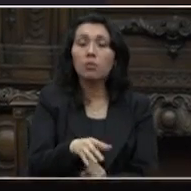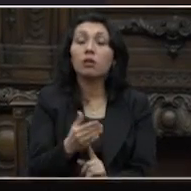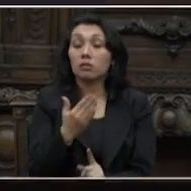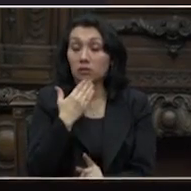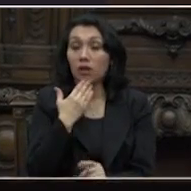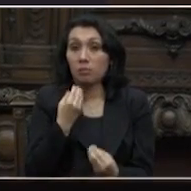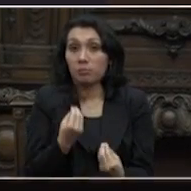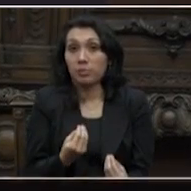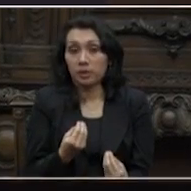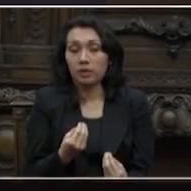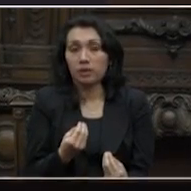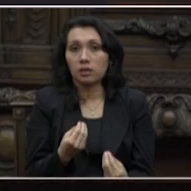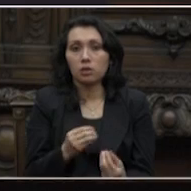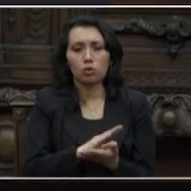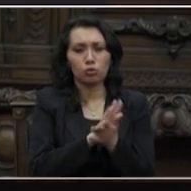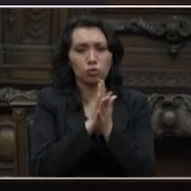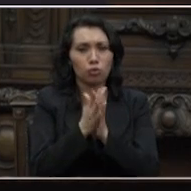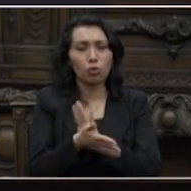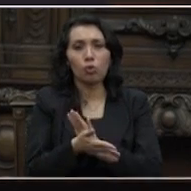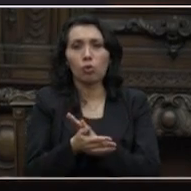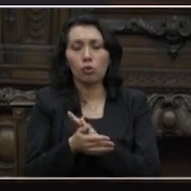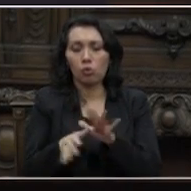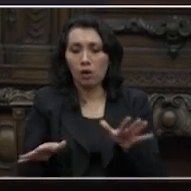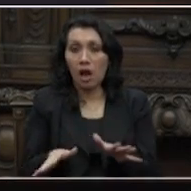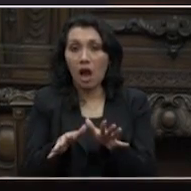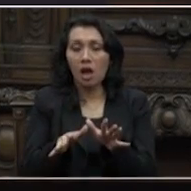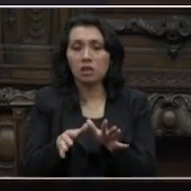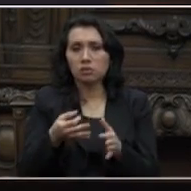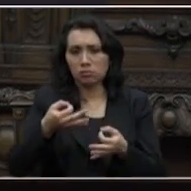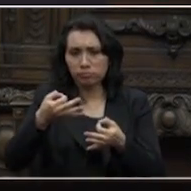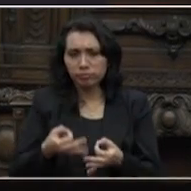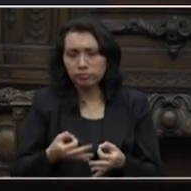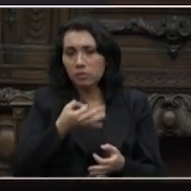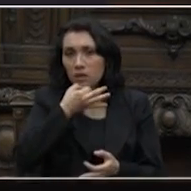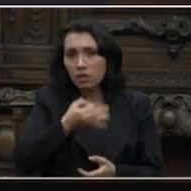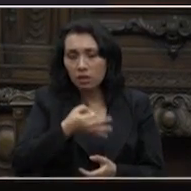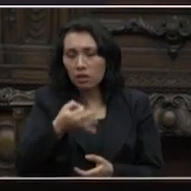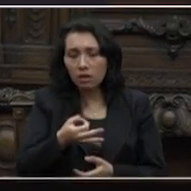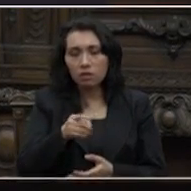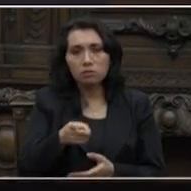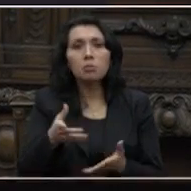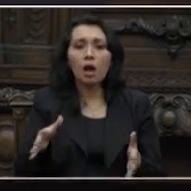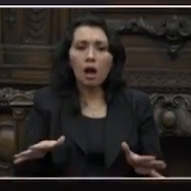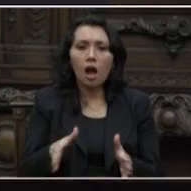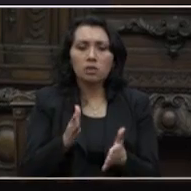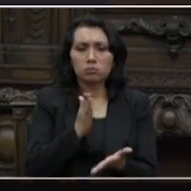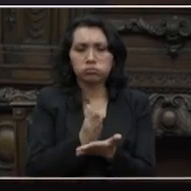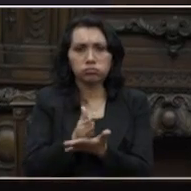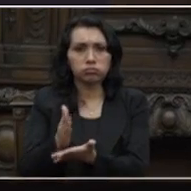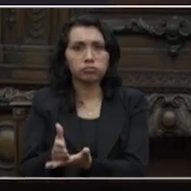por supuesto, todas las acciones afirmativas que se tengan que dar para ser